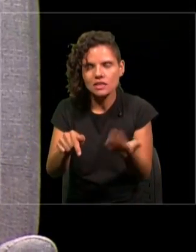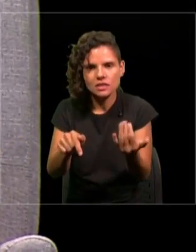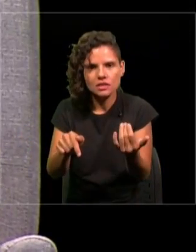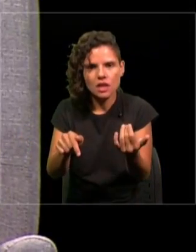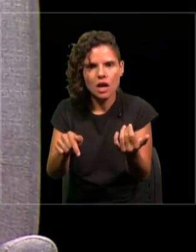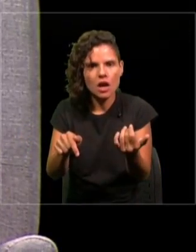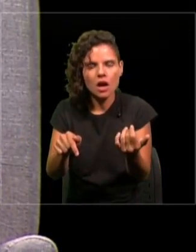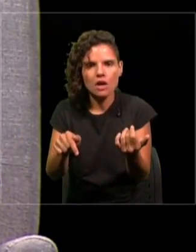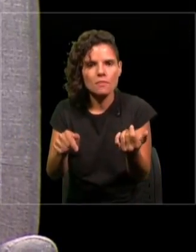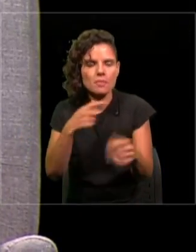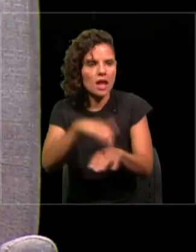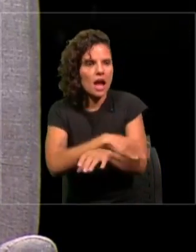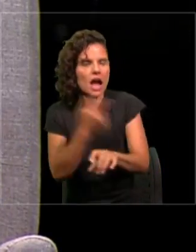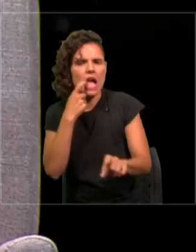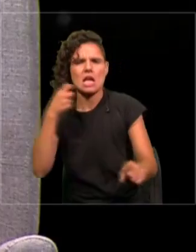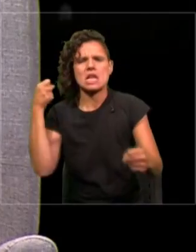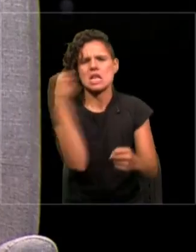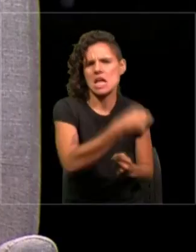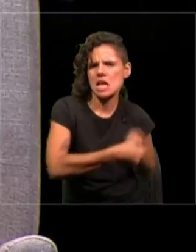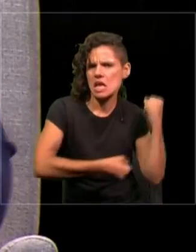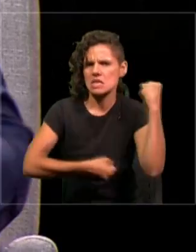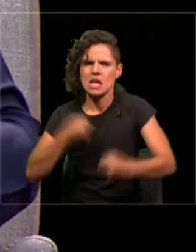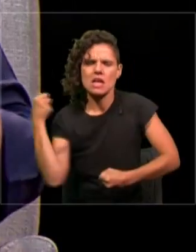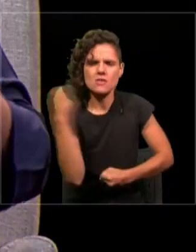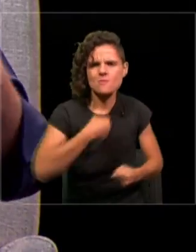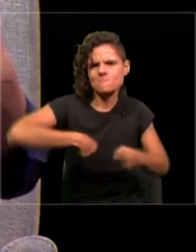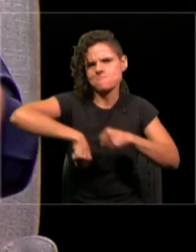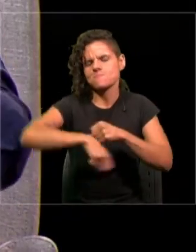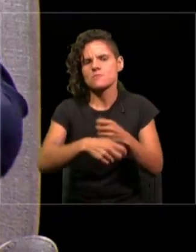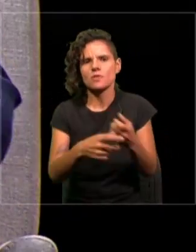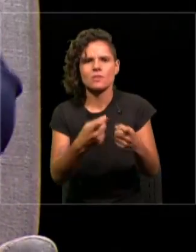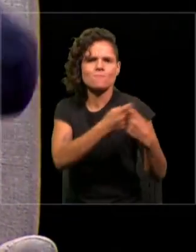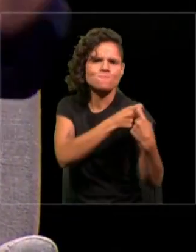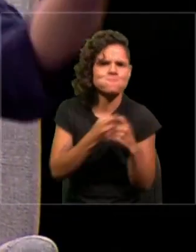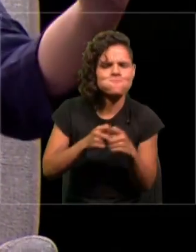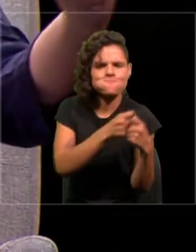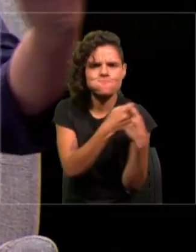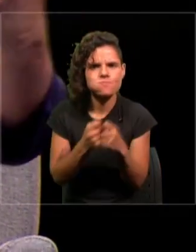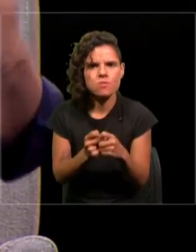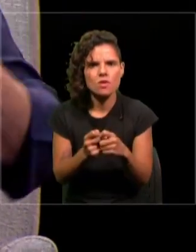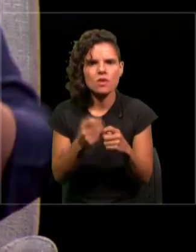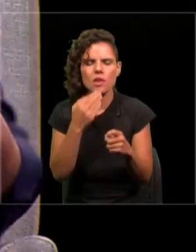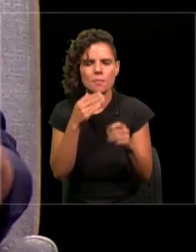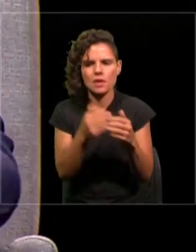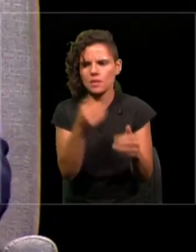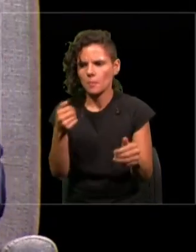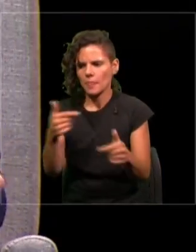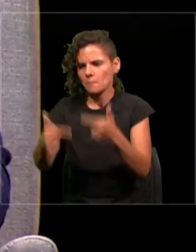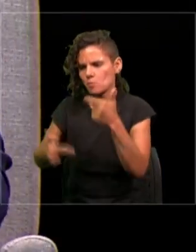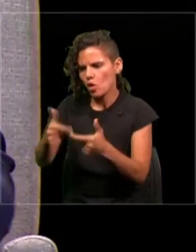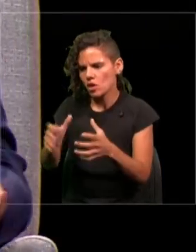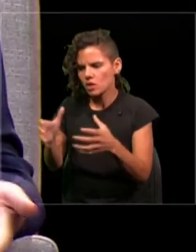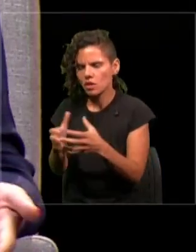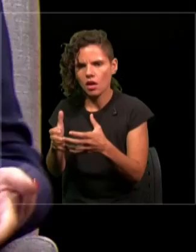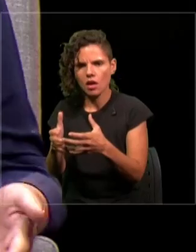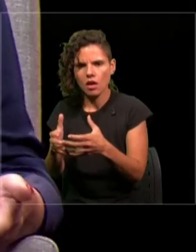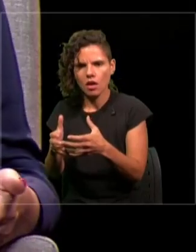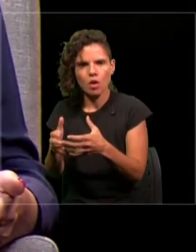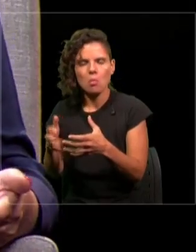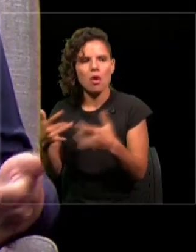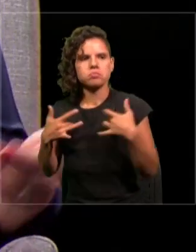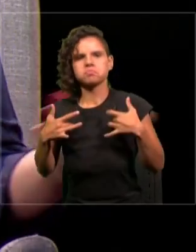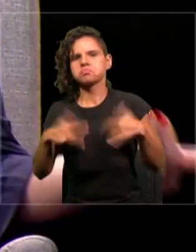agarrarnos a las patadas a la calle, no nos tiene que llevar a que el mundo de la política realmente se haya divorciado como se ha divorciado el mundo de la